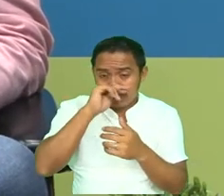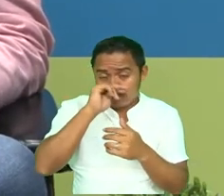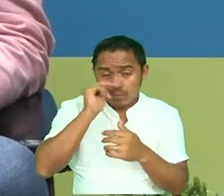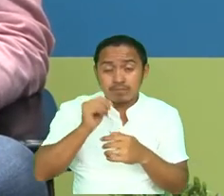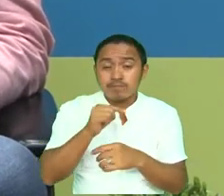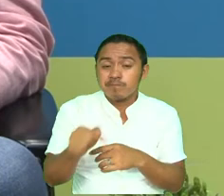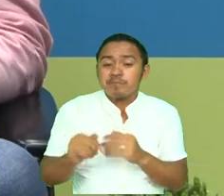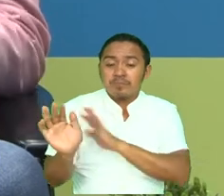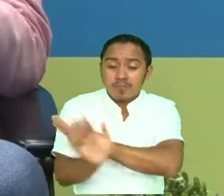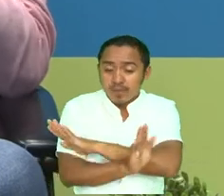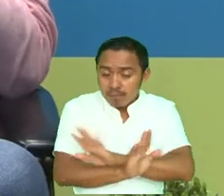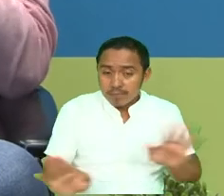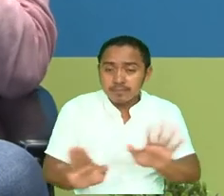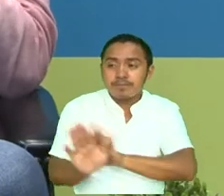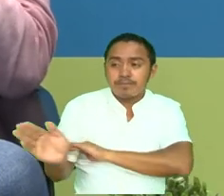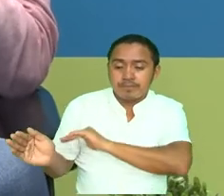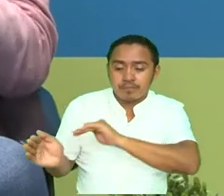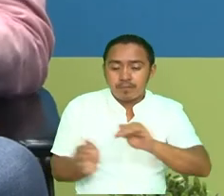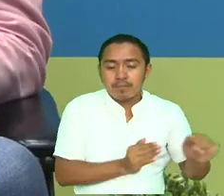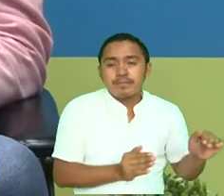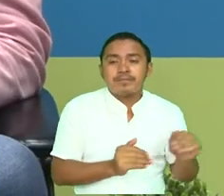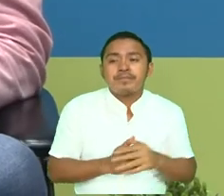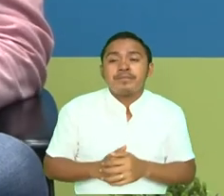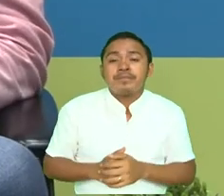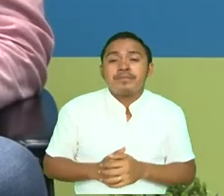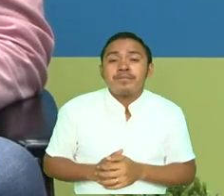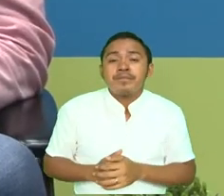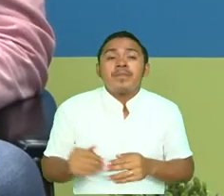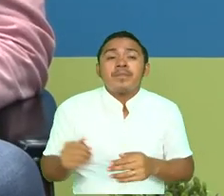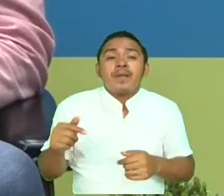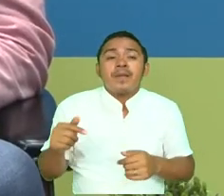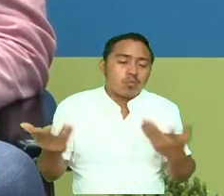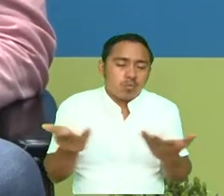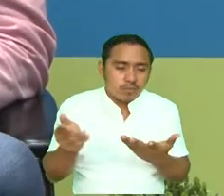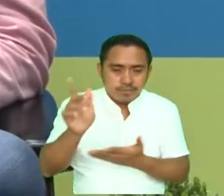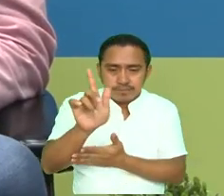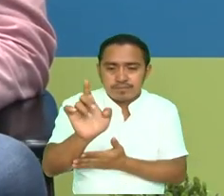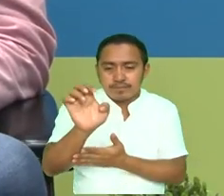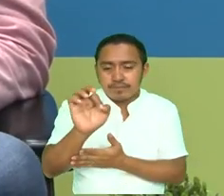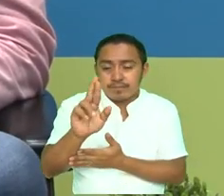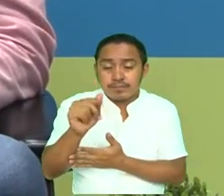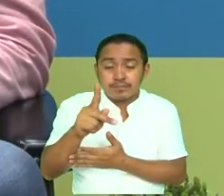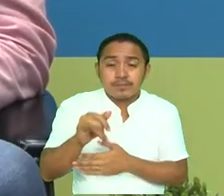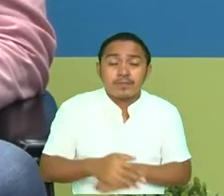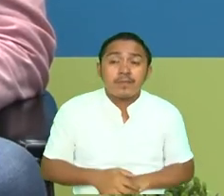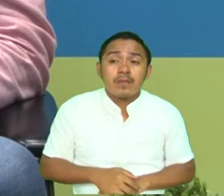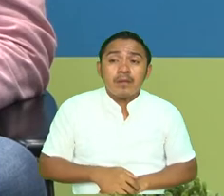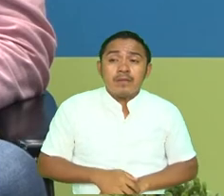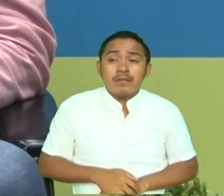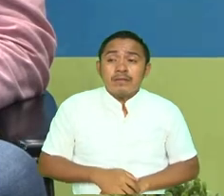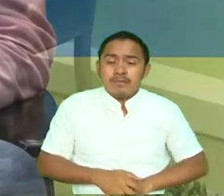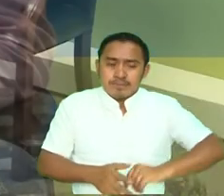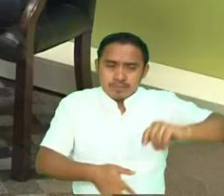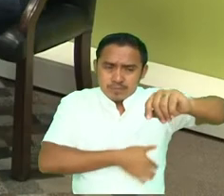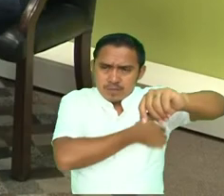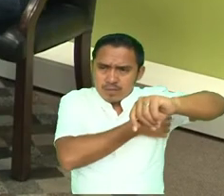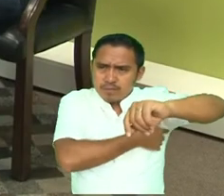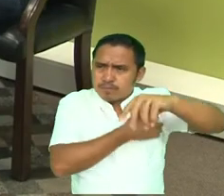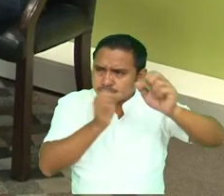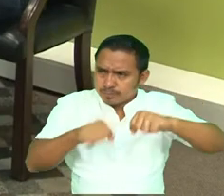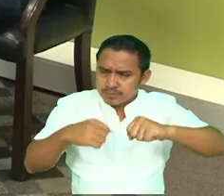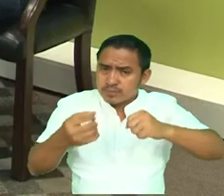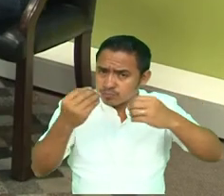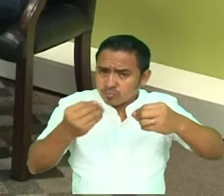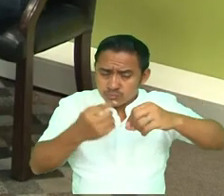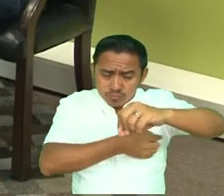Entonces, posterior a eso, nosotros decidimos exactamente la terapia que vamos a utilizar. Ya. Dentro de la axila pueden haber varios puntos, doctor.